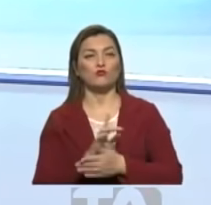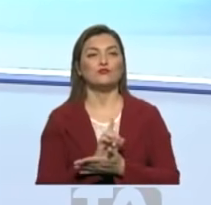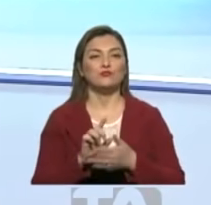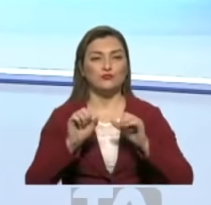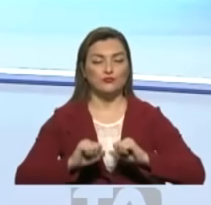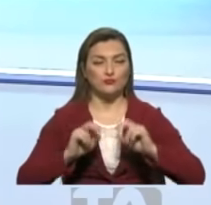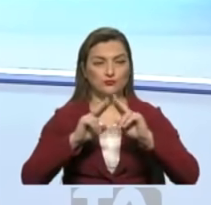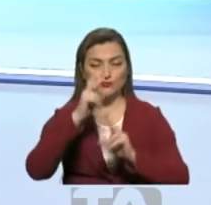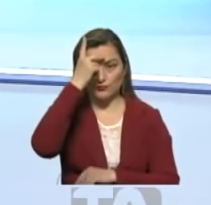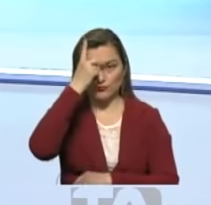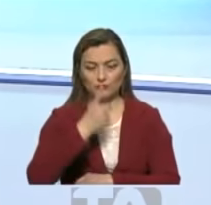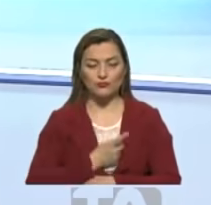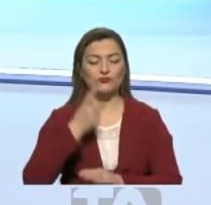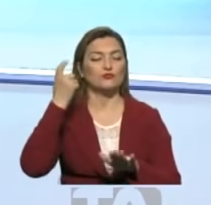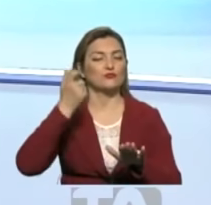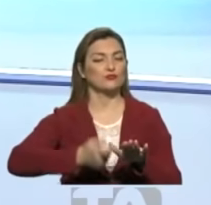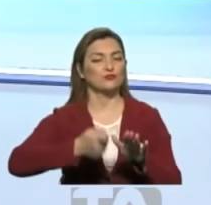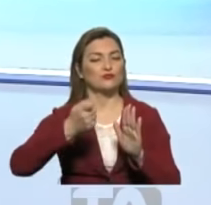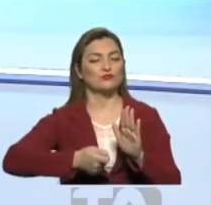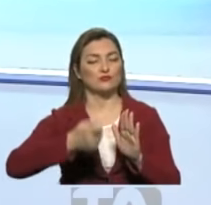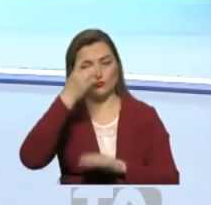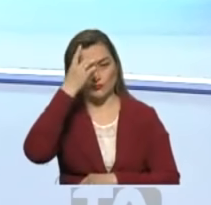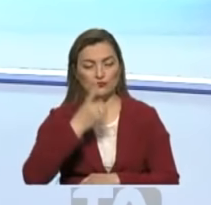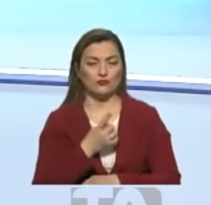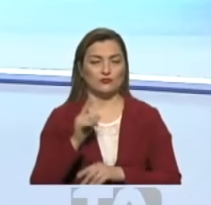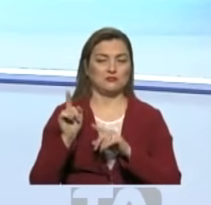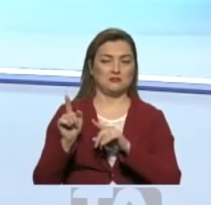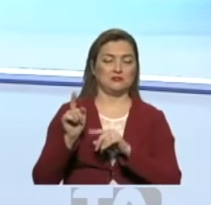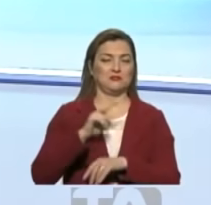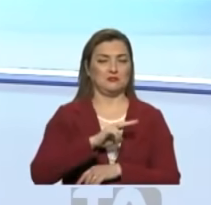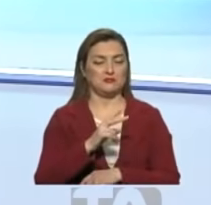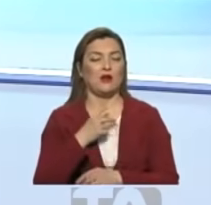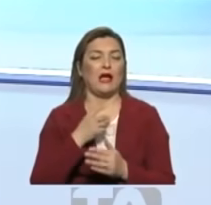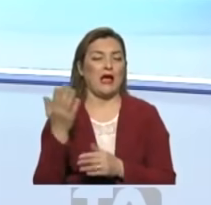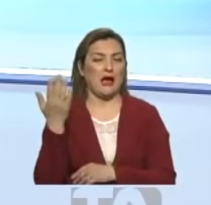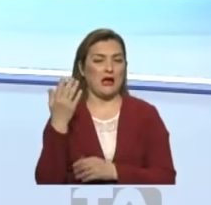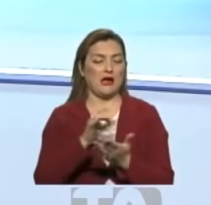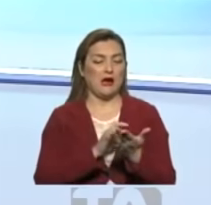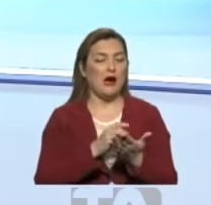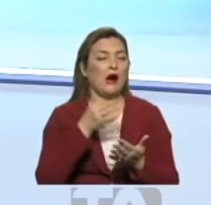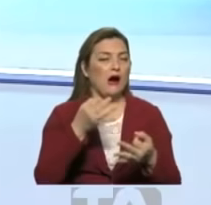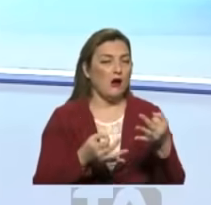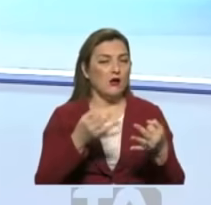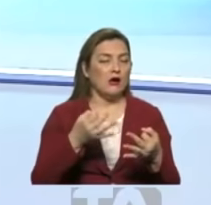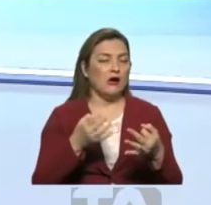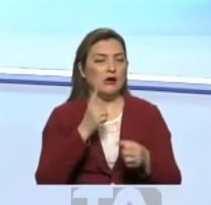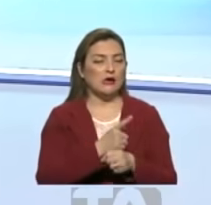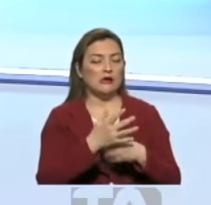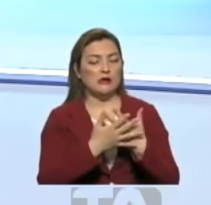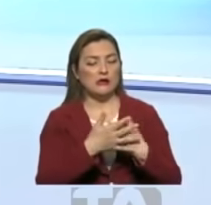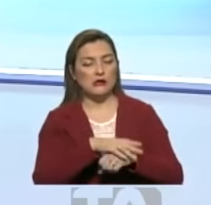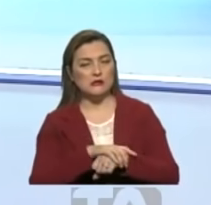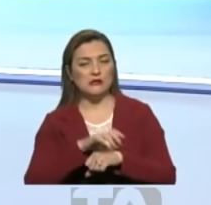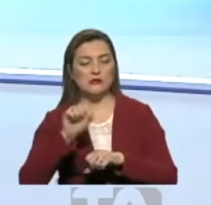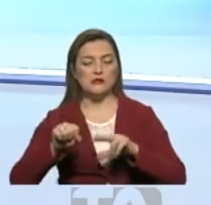podría conocerse la decisión del juez que determinará si el burgomaestre es o no llamado a juicio y si debe o no